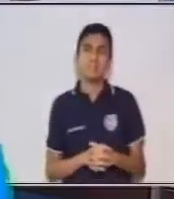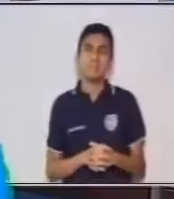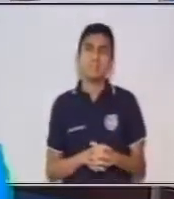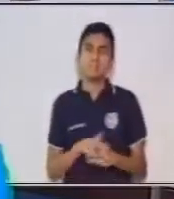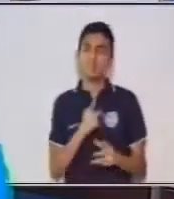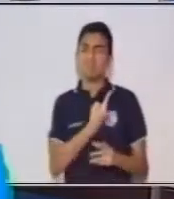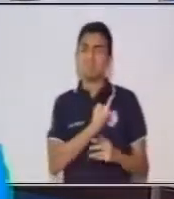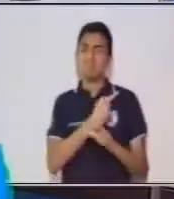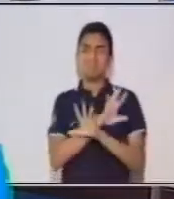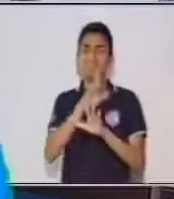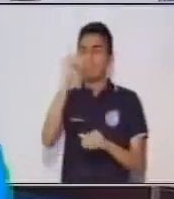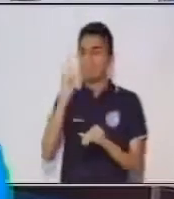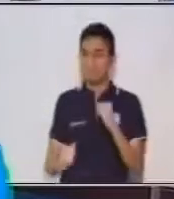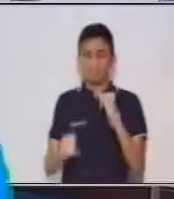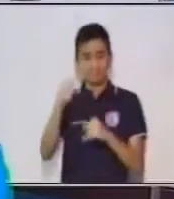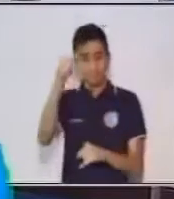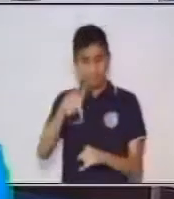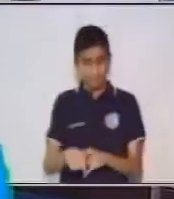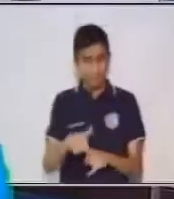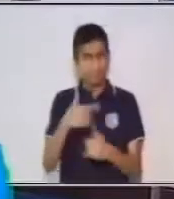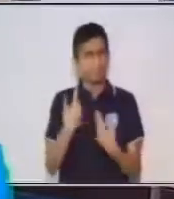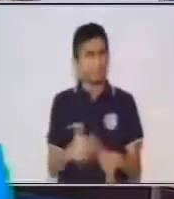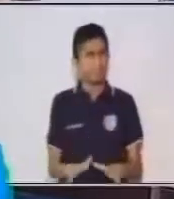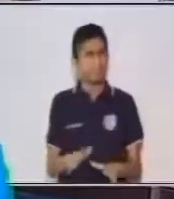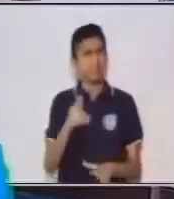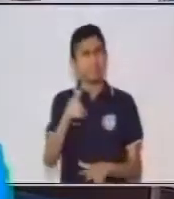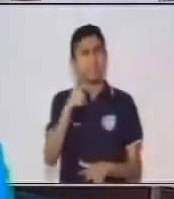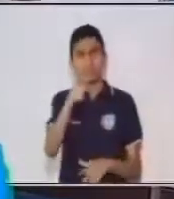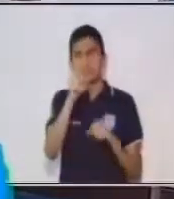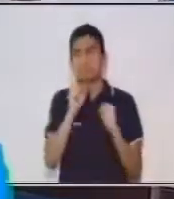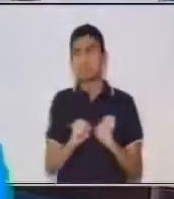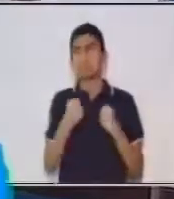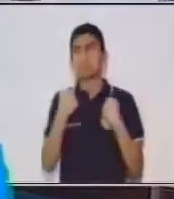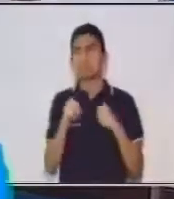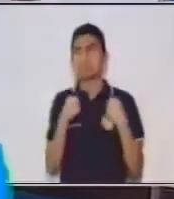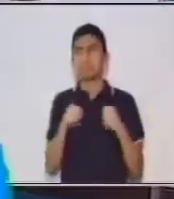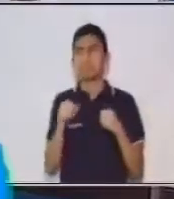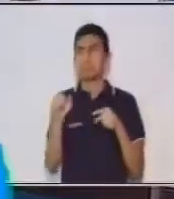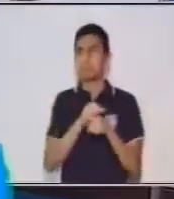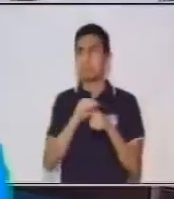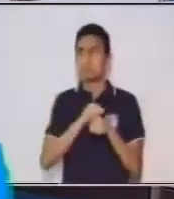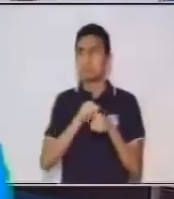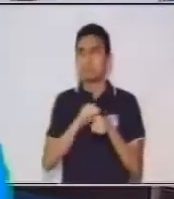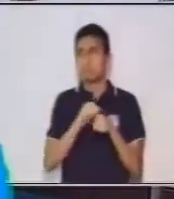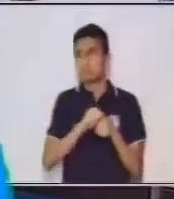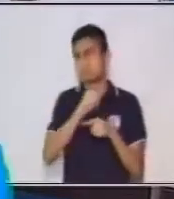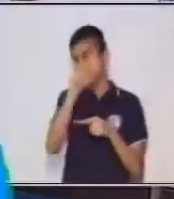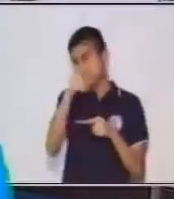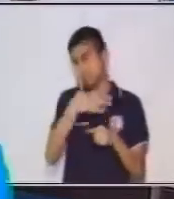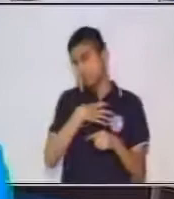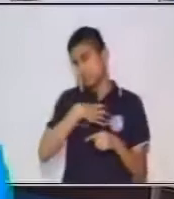Solo que en este te voy a dar pistas y tú lo vas a completar.